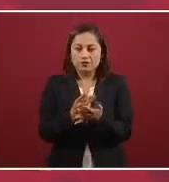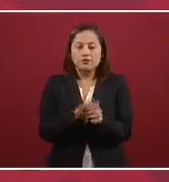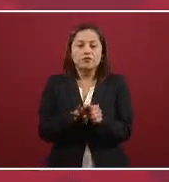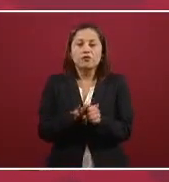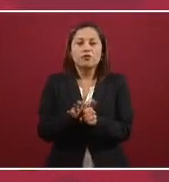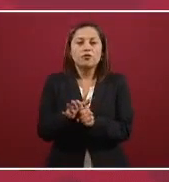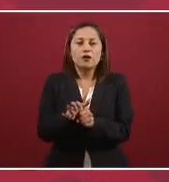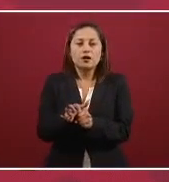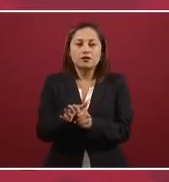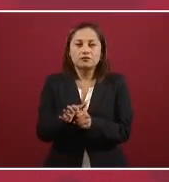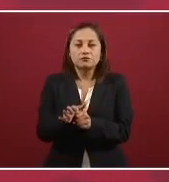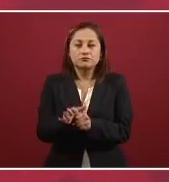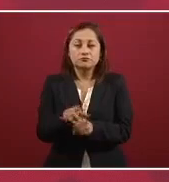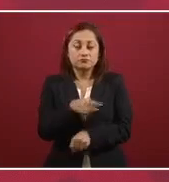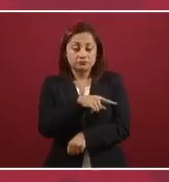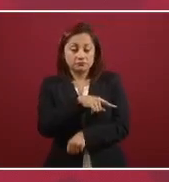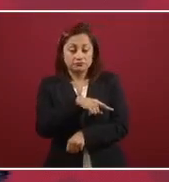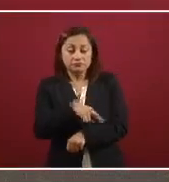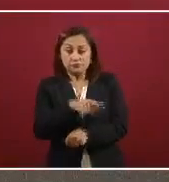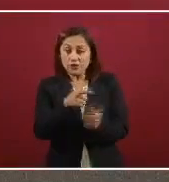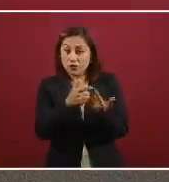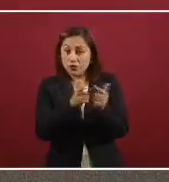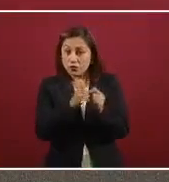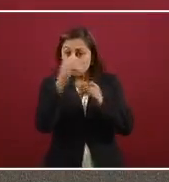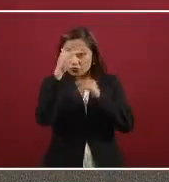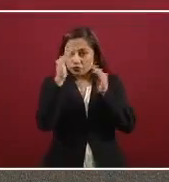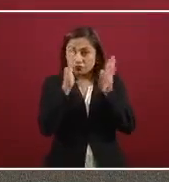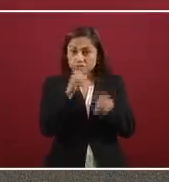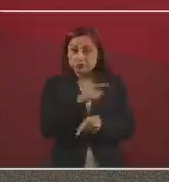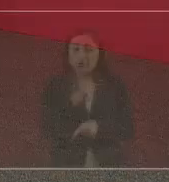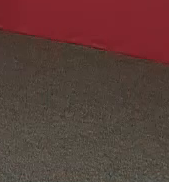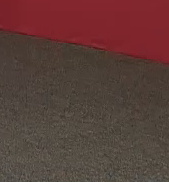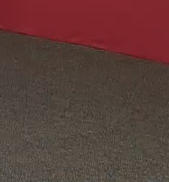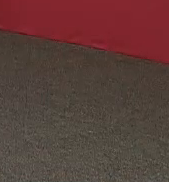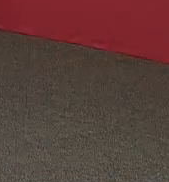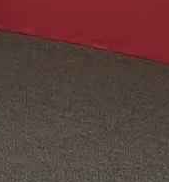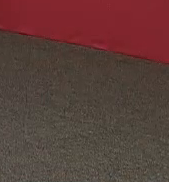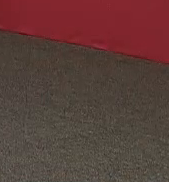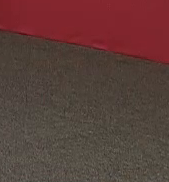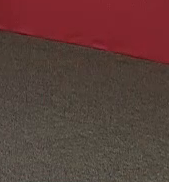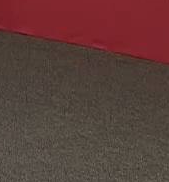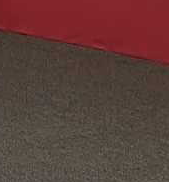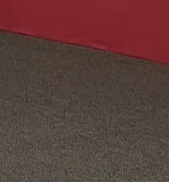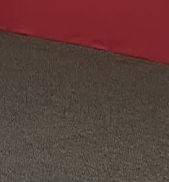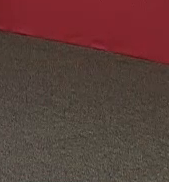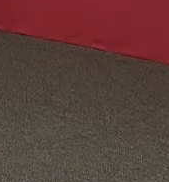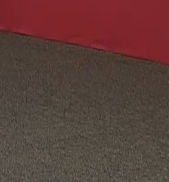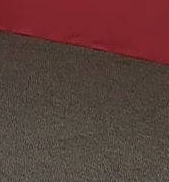una motivación política.